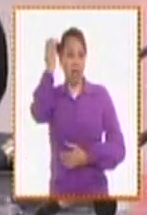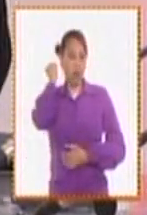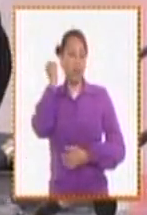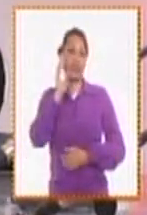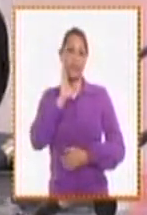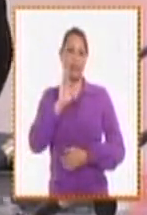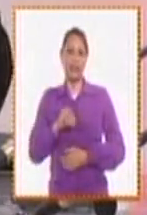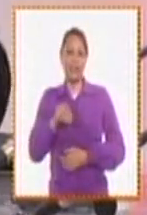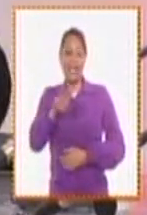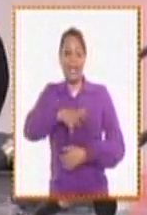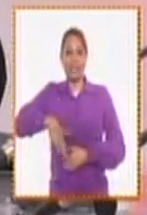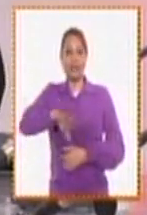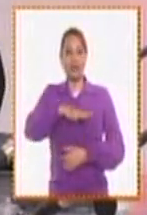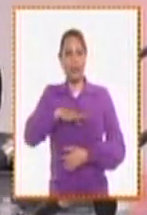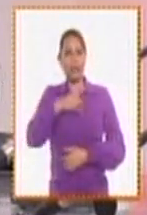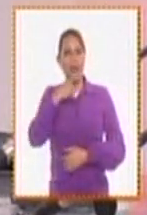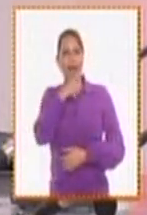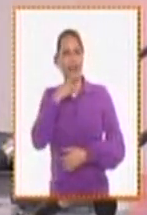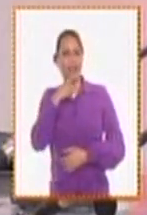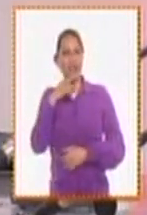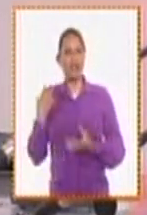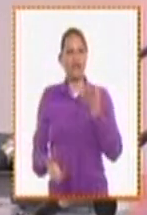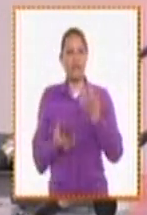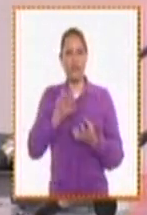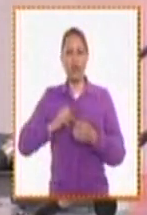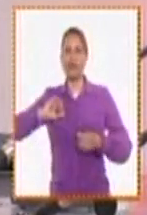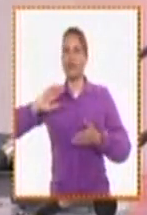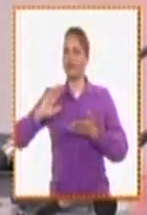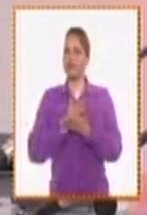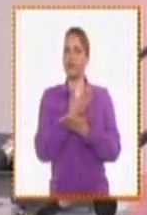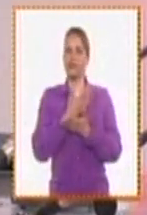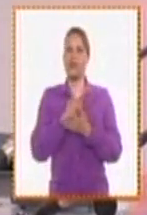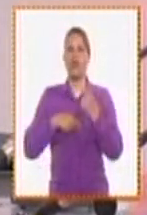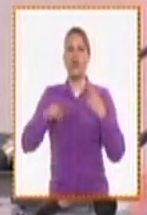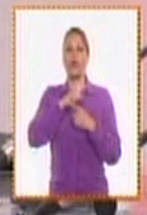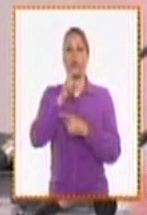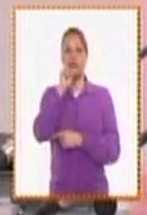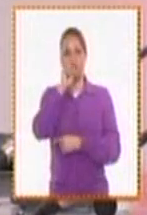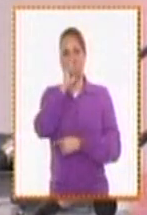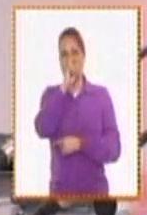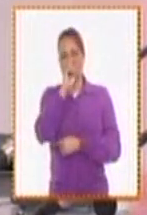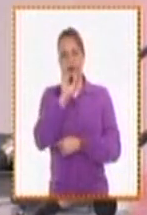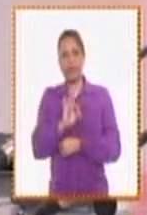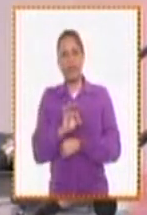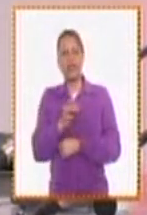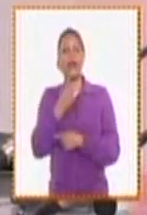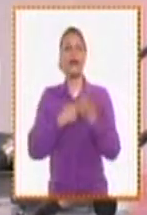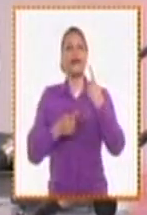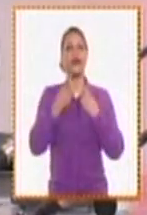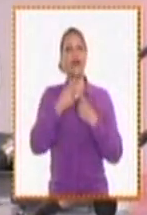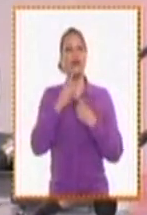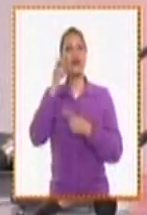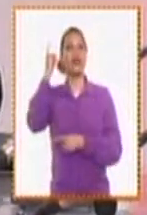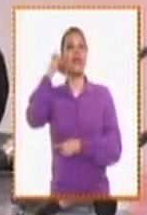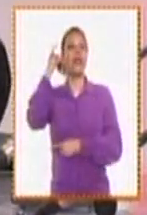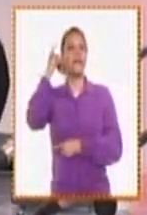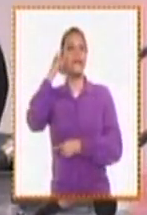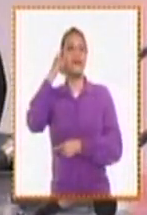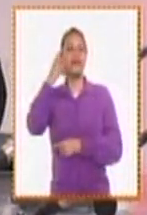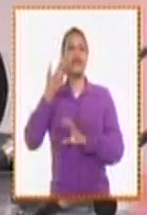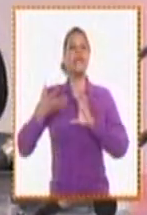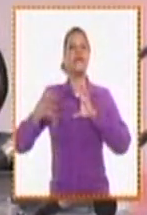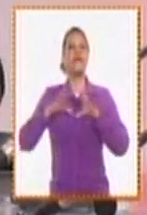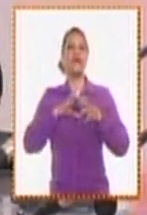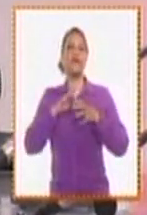sociedad a sangre y fuego se combatiría ese fenómeno. Y eso es algo que tiene que estar en la mente y en la actuación